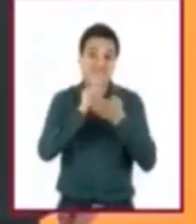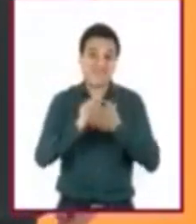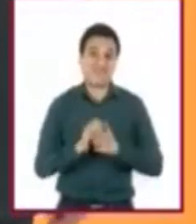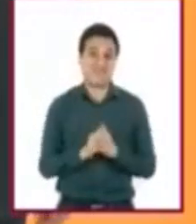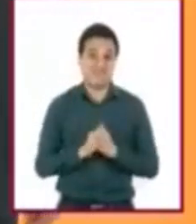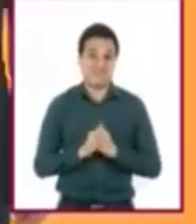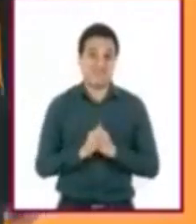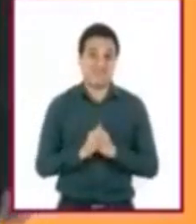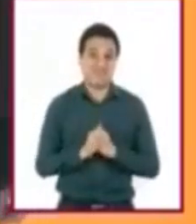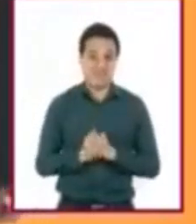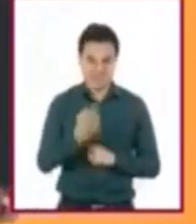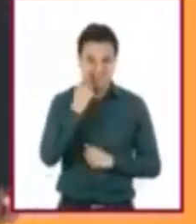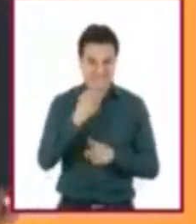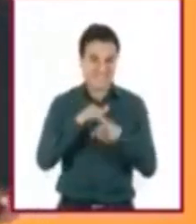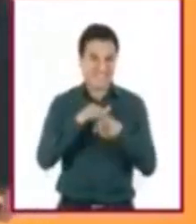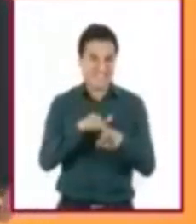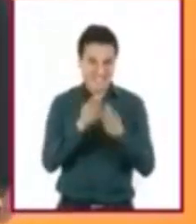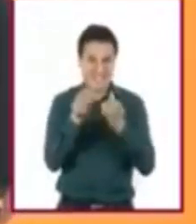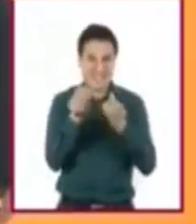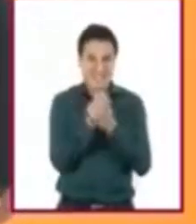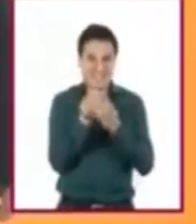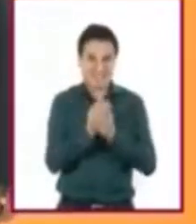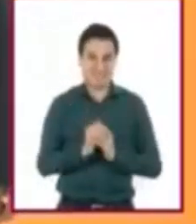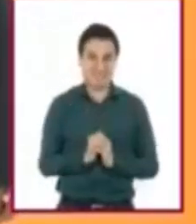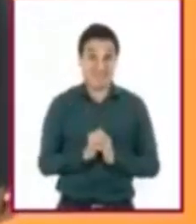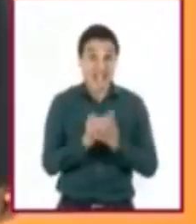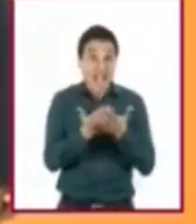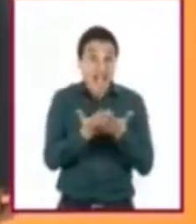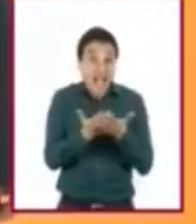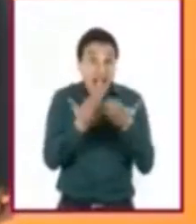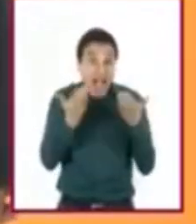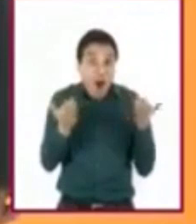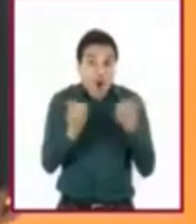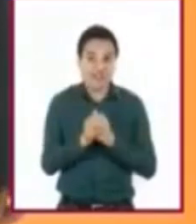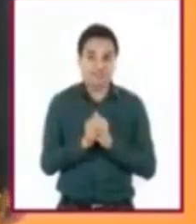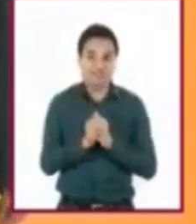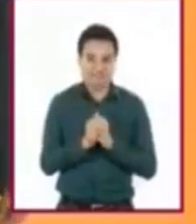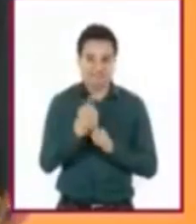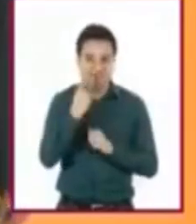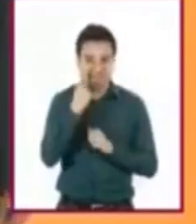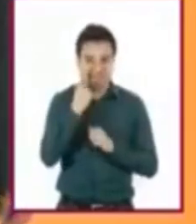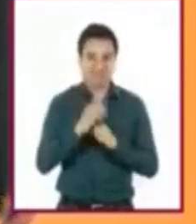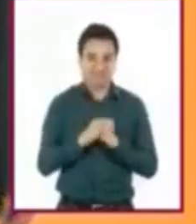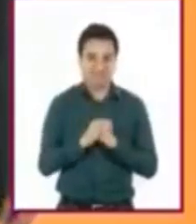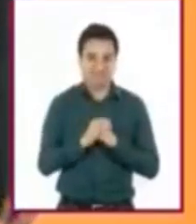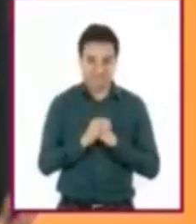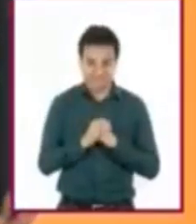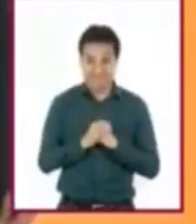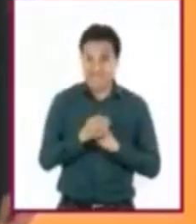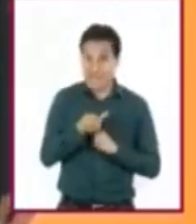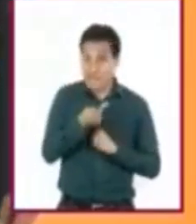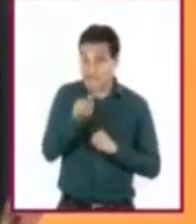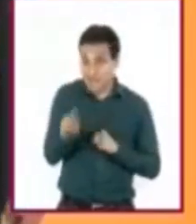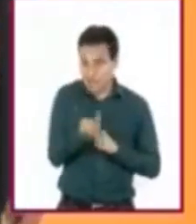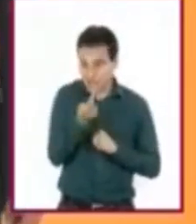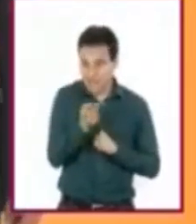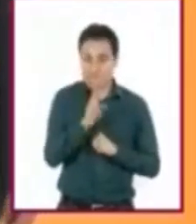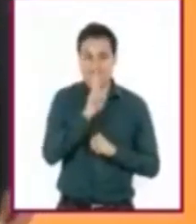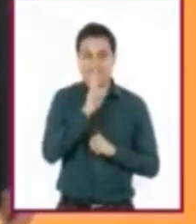Continuemos con la clase y para ello ahora les pido que reflexionemos juntos y tratemos de responder a la siguiente pregunta.